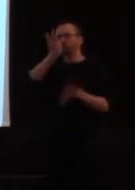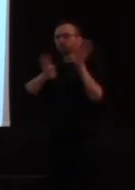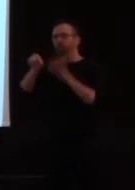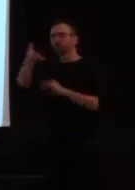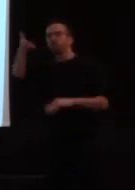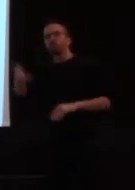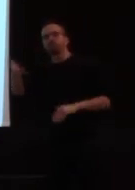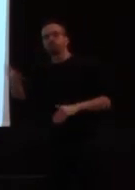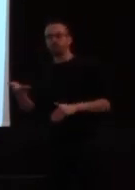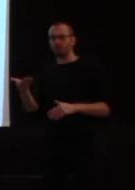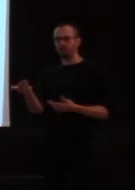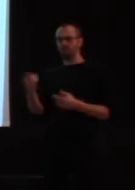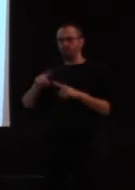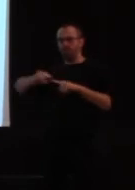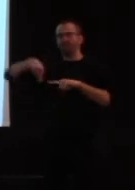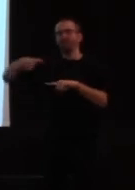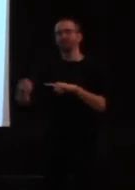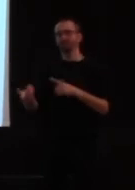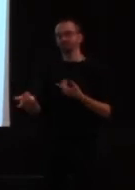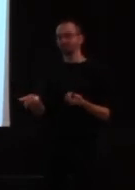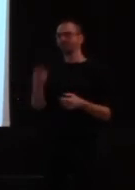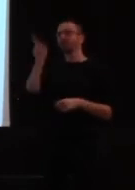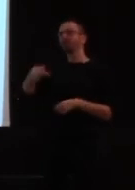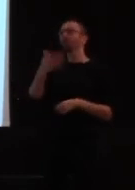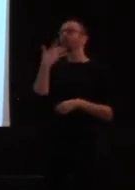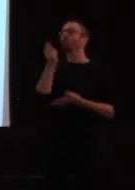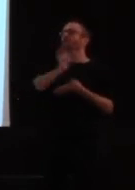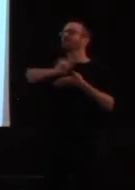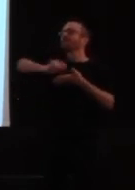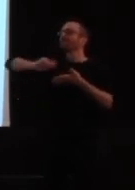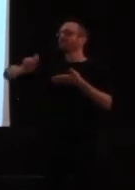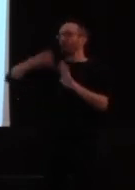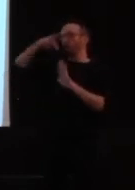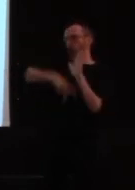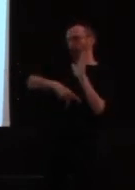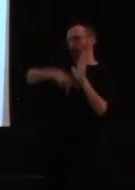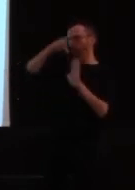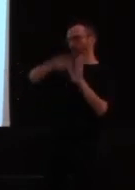por ejemplo, cuando enseñamos ortografía, enseñamos normativa,